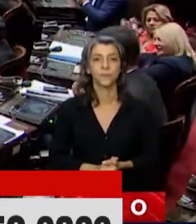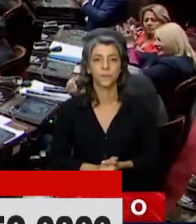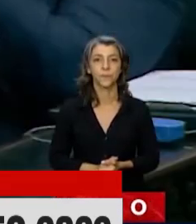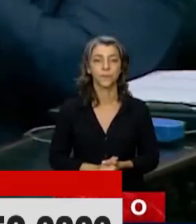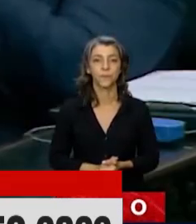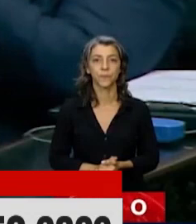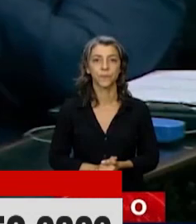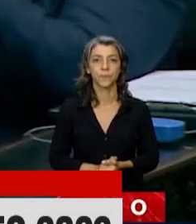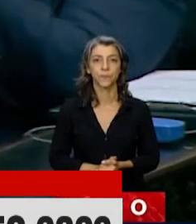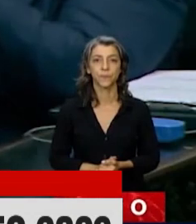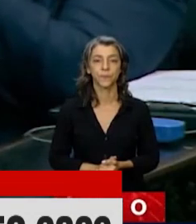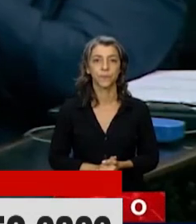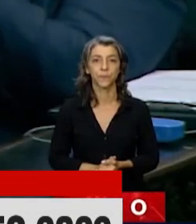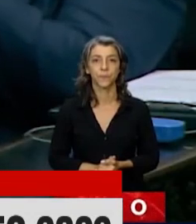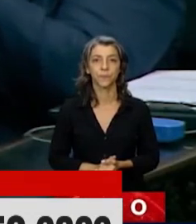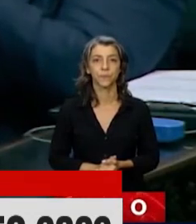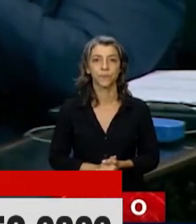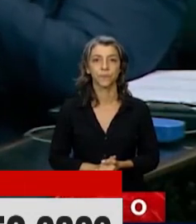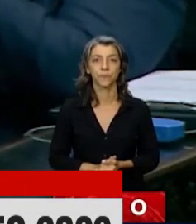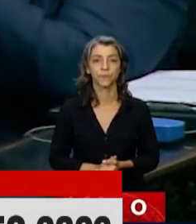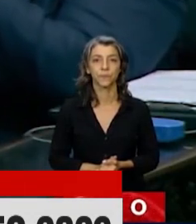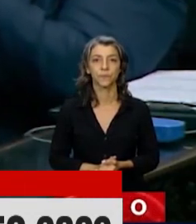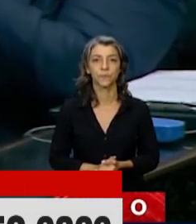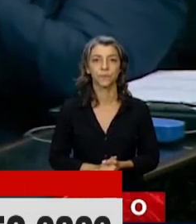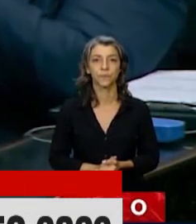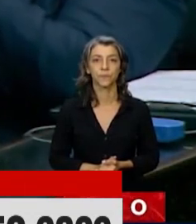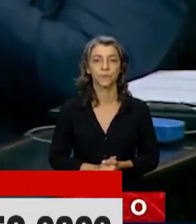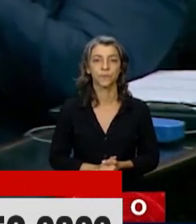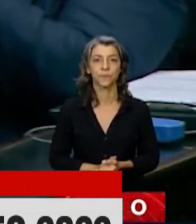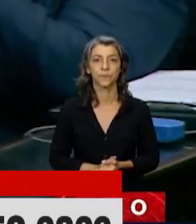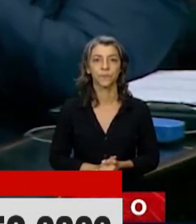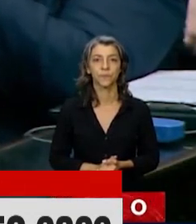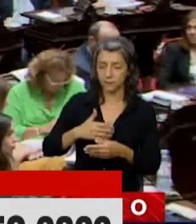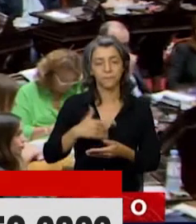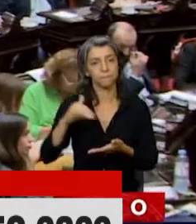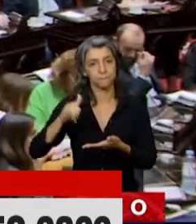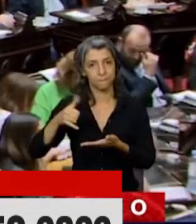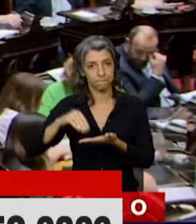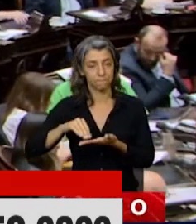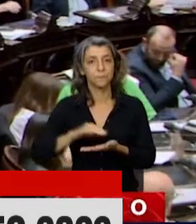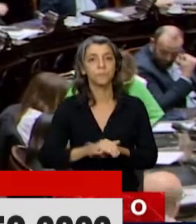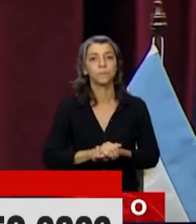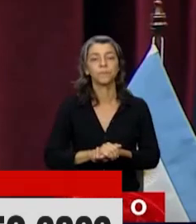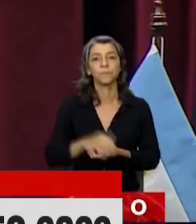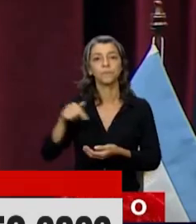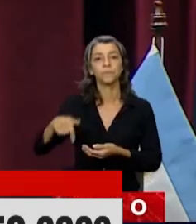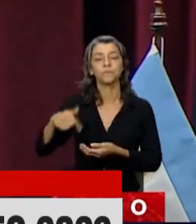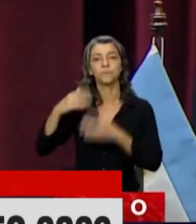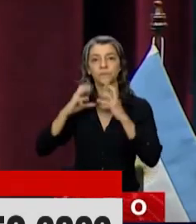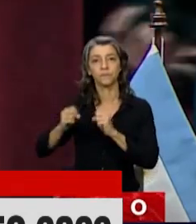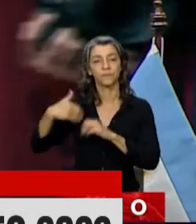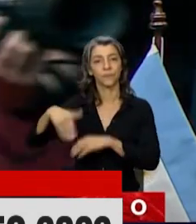ellas Córdoba. Una de las incógnitas era cómo iba a votar Máximo Kirchner, que